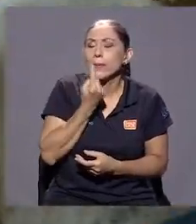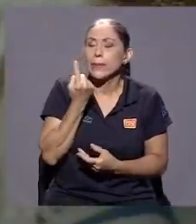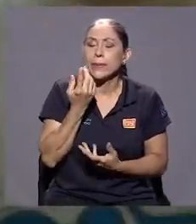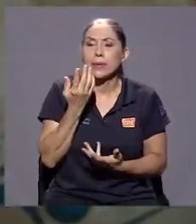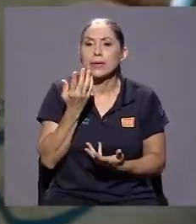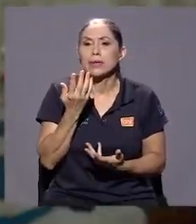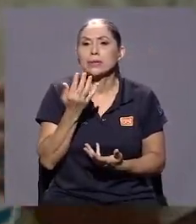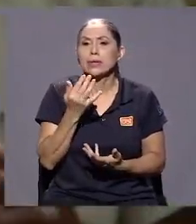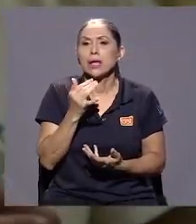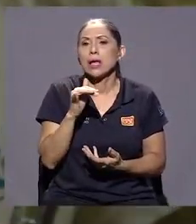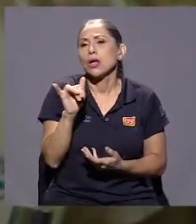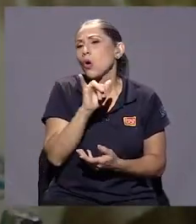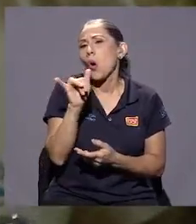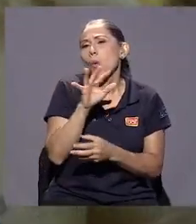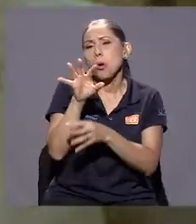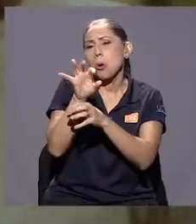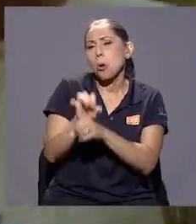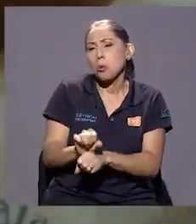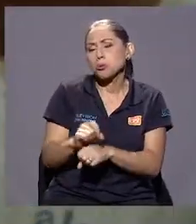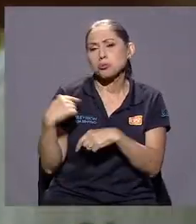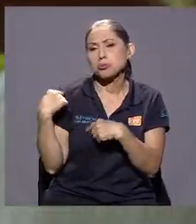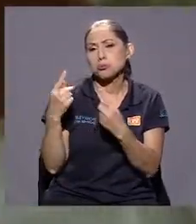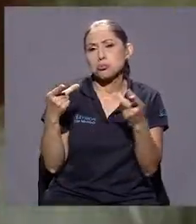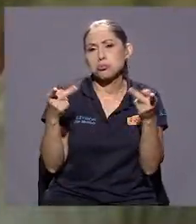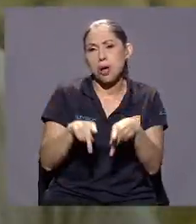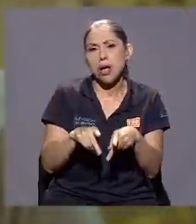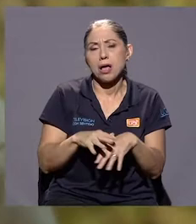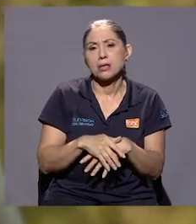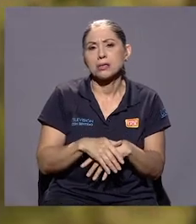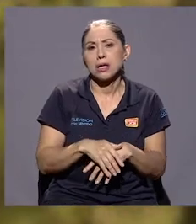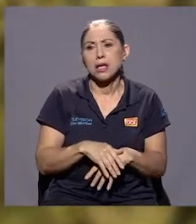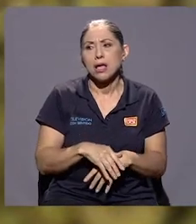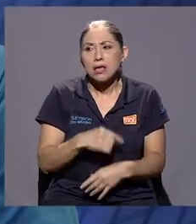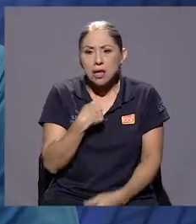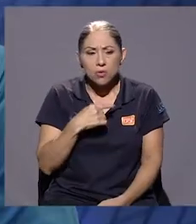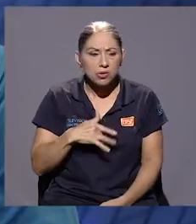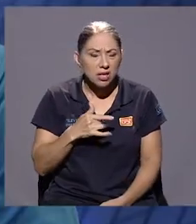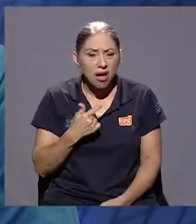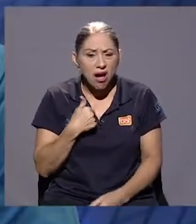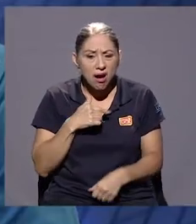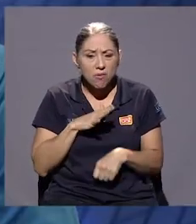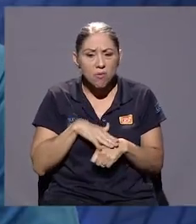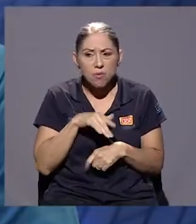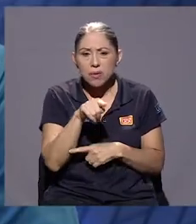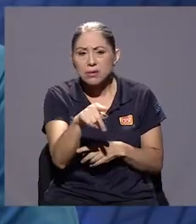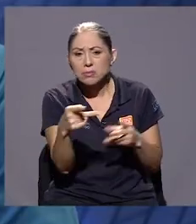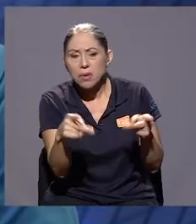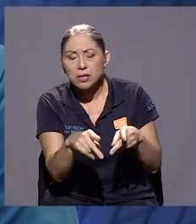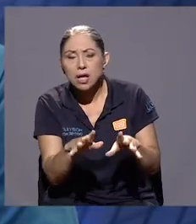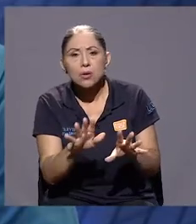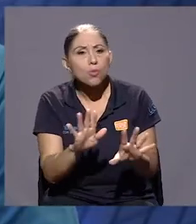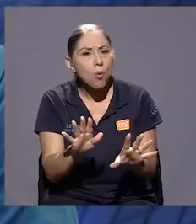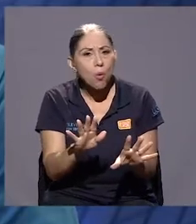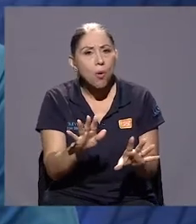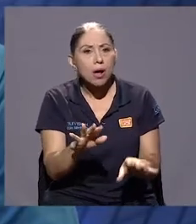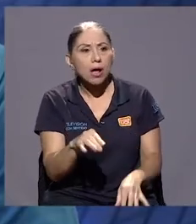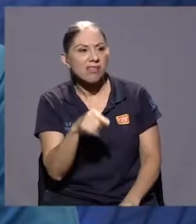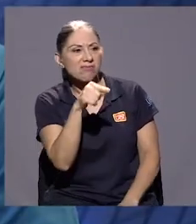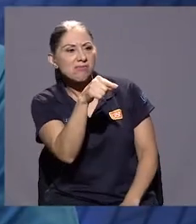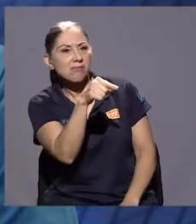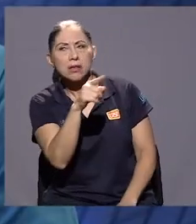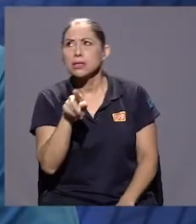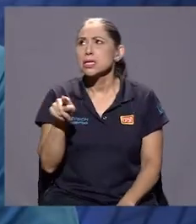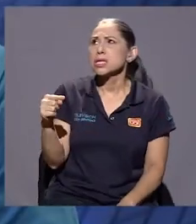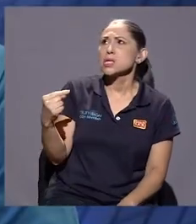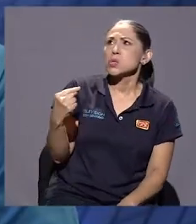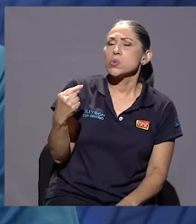comúnmente como comúnmente se podría decir entrar por la culpa o señalar sino más bien tratar de inspirar y tratar de